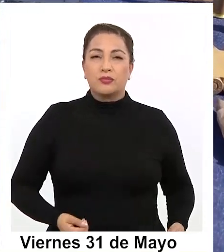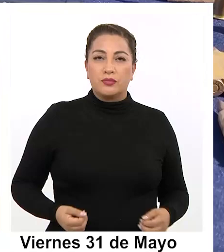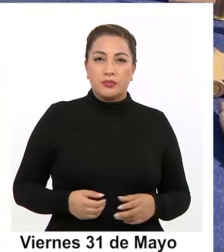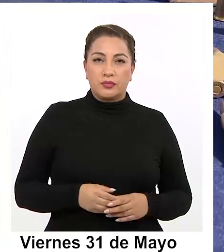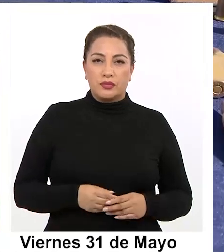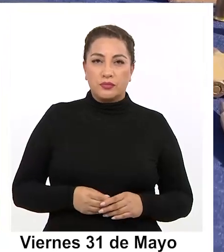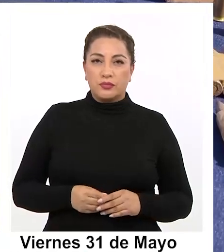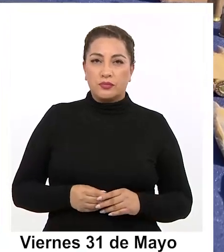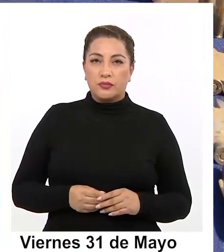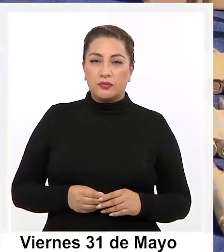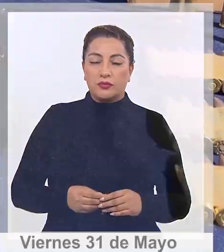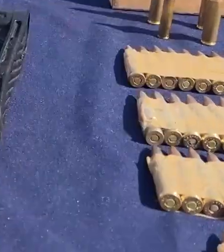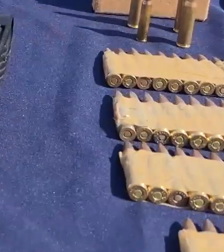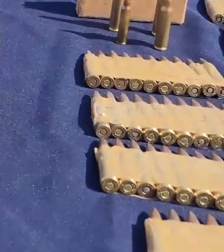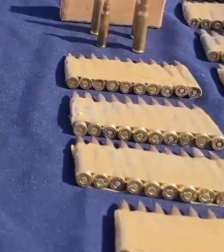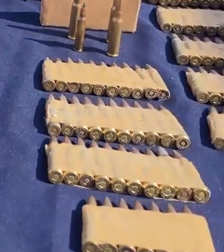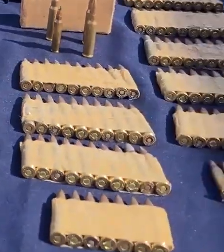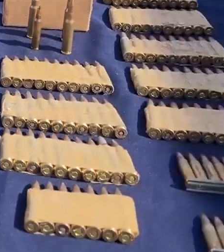a